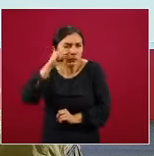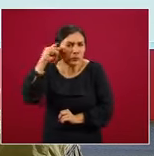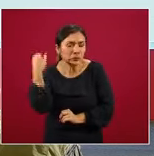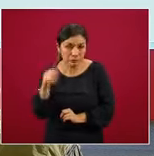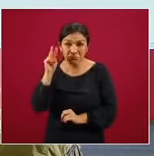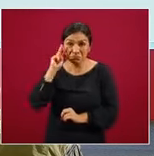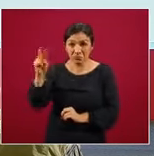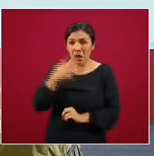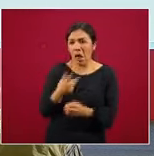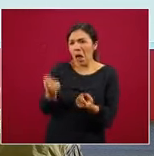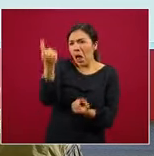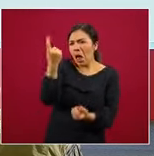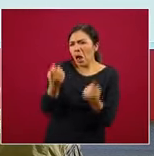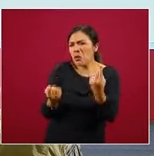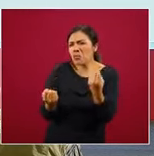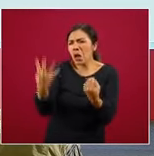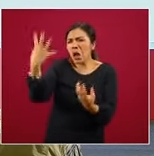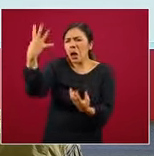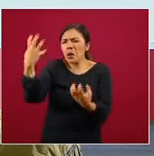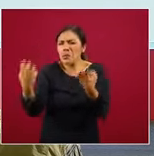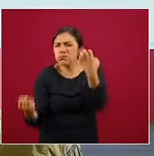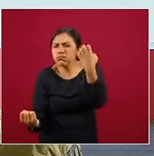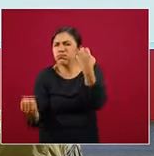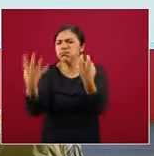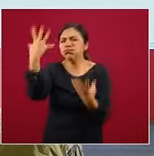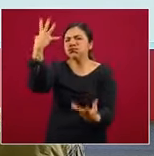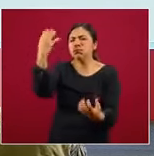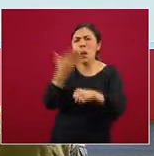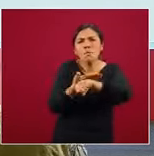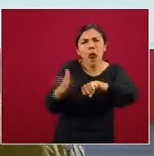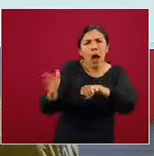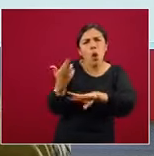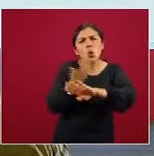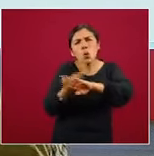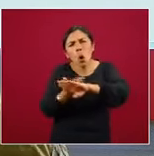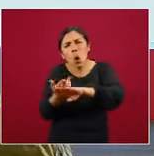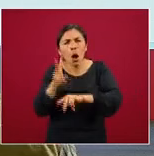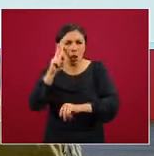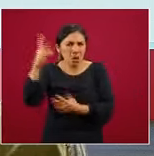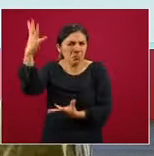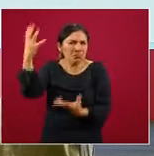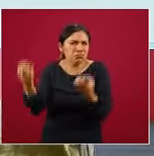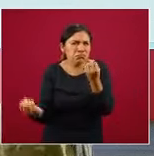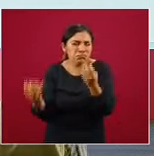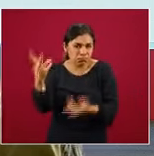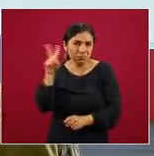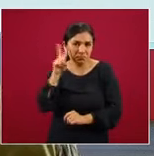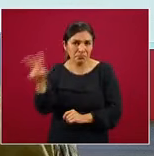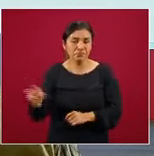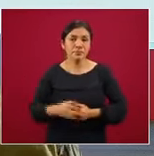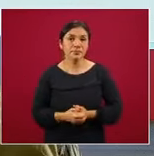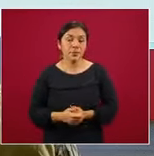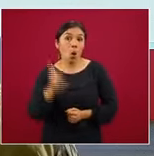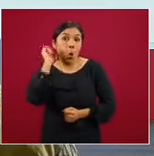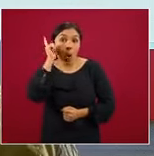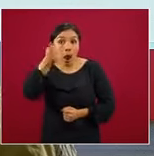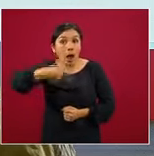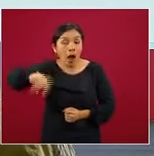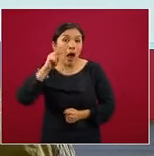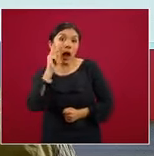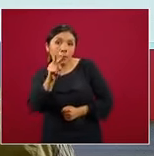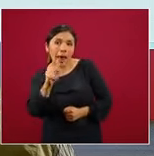Vean ustedes cómo hay algunos que prenden, apagan, ahí se volvió blanco otra vez, etcétera. Espero que esto